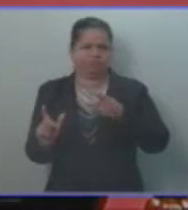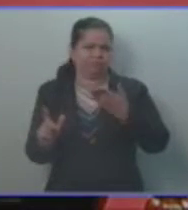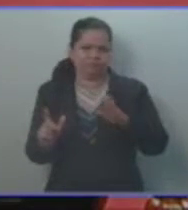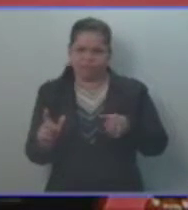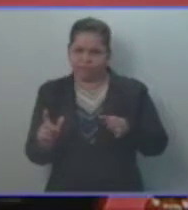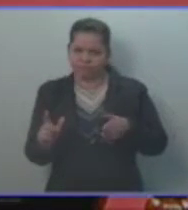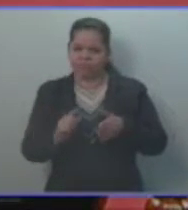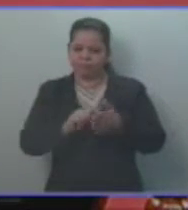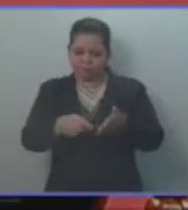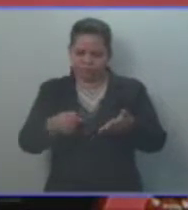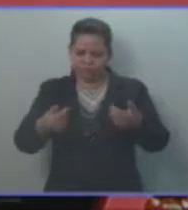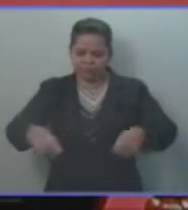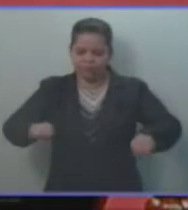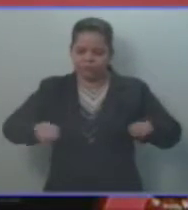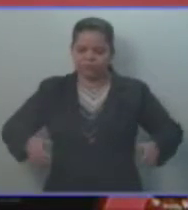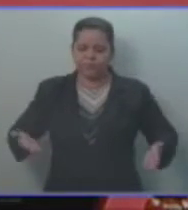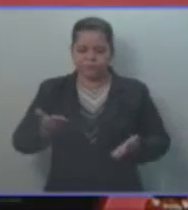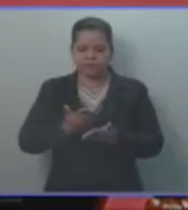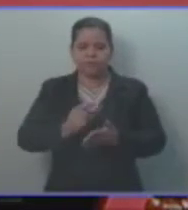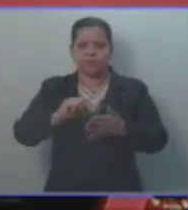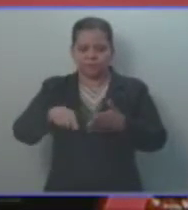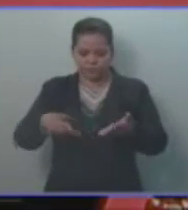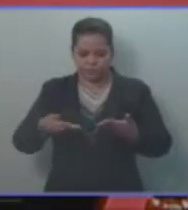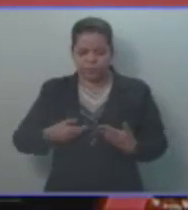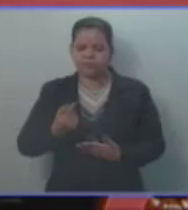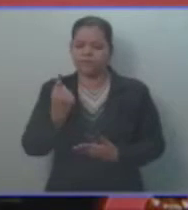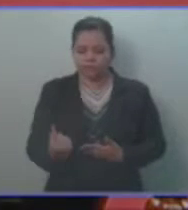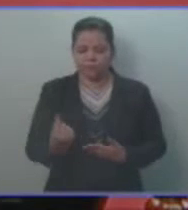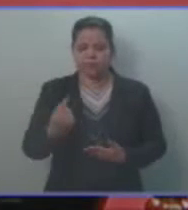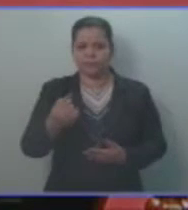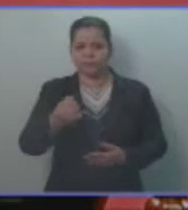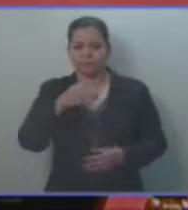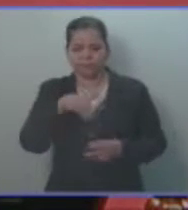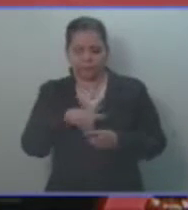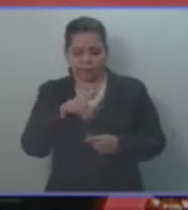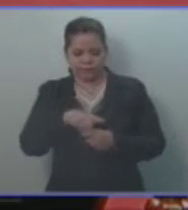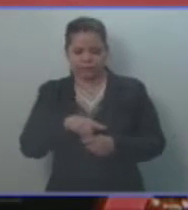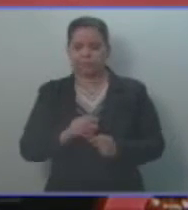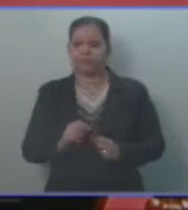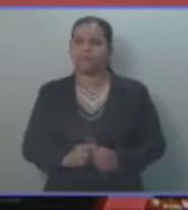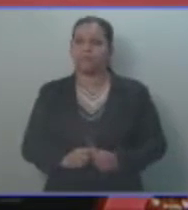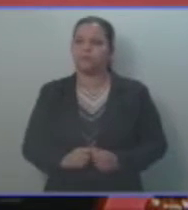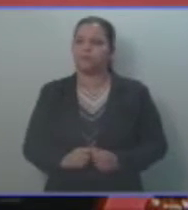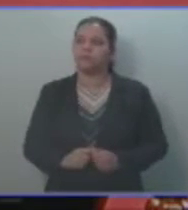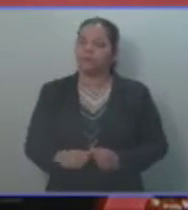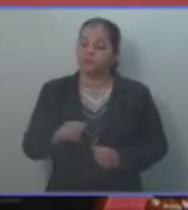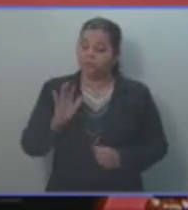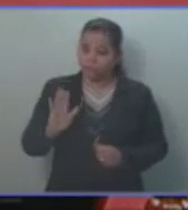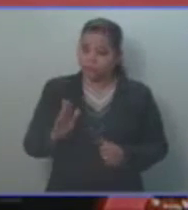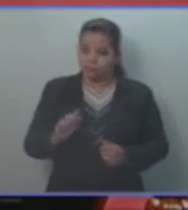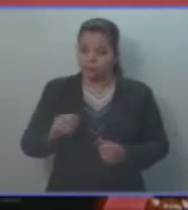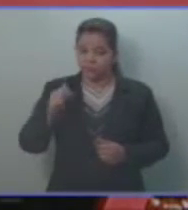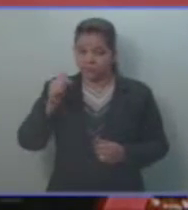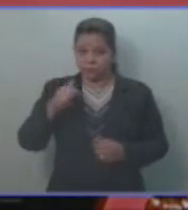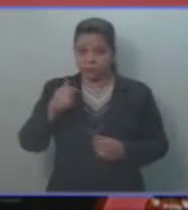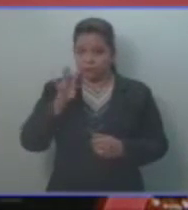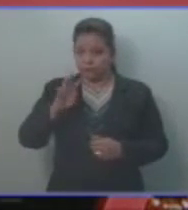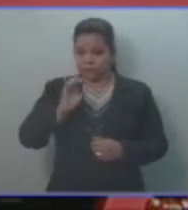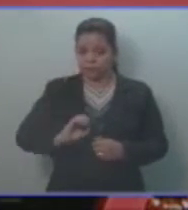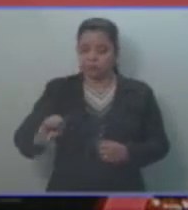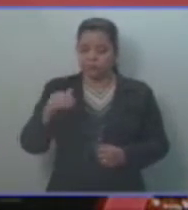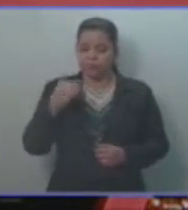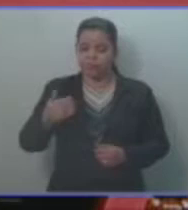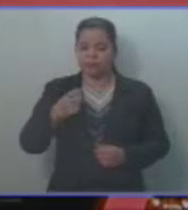los Derechos de las Personas con Discapacidad y su protocolo facultativo, el cual fue ratificado 4 de octubre